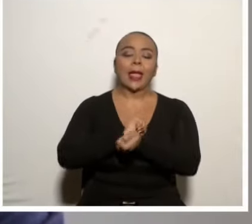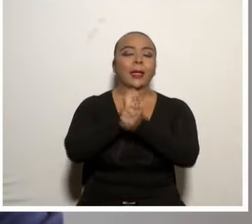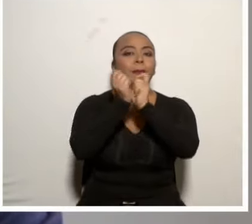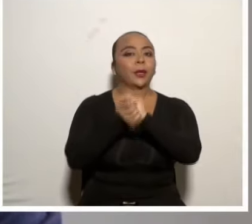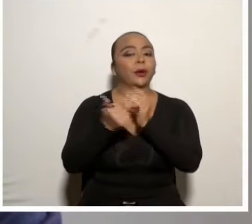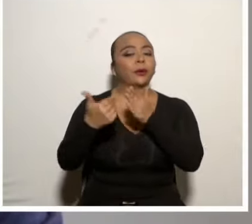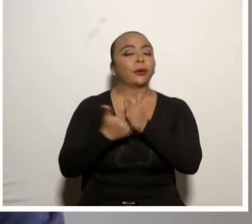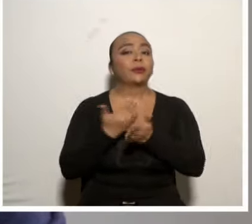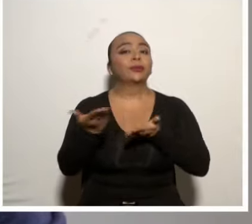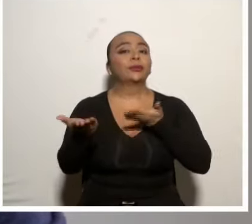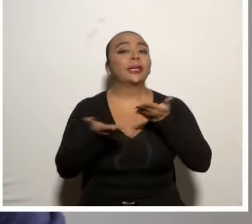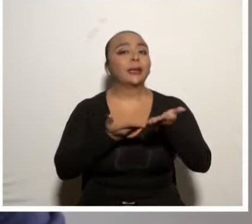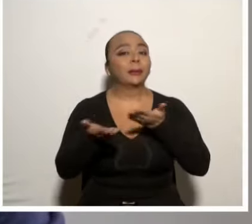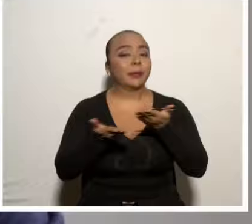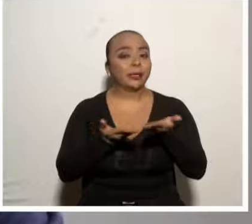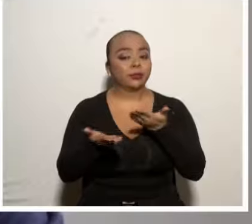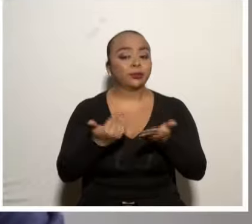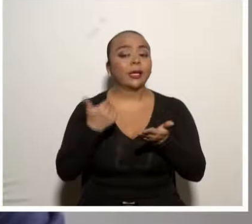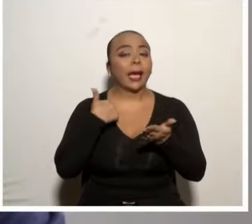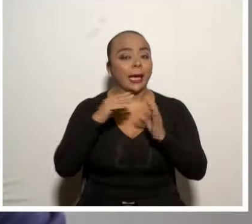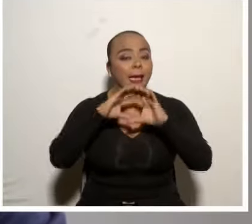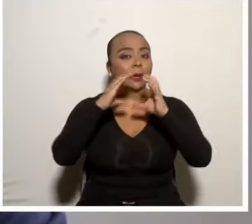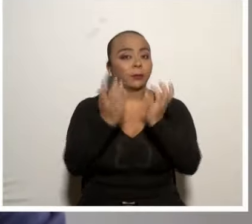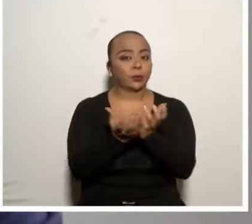nuevos servicios que se están decantando en el mundo,